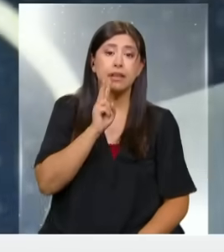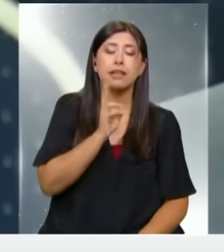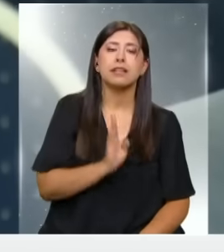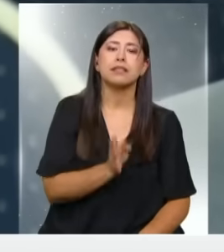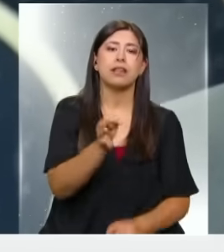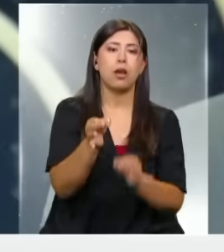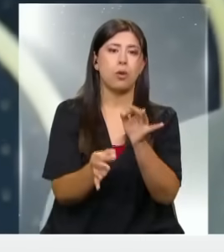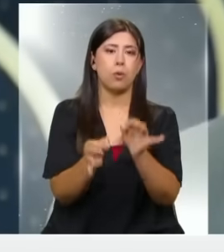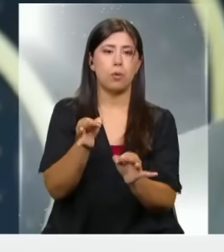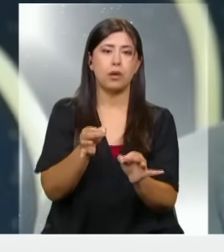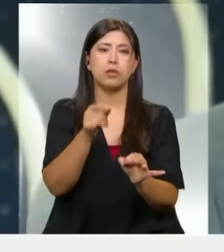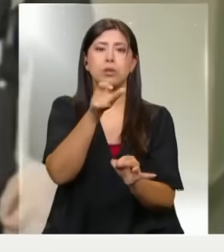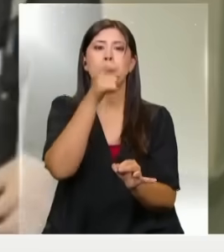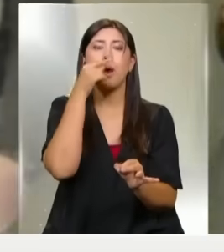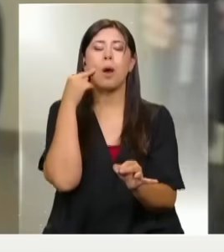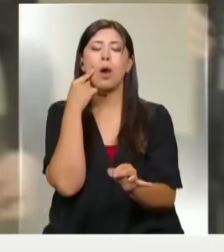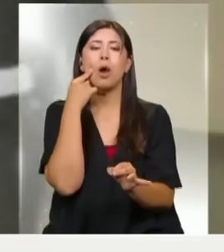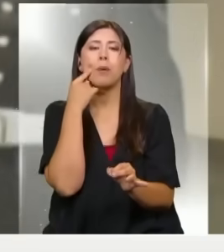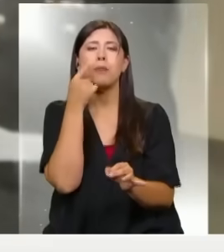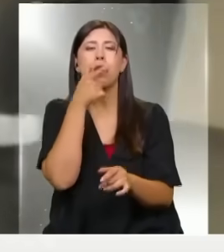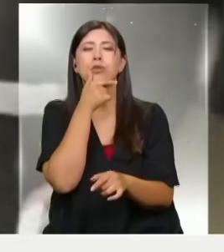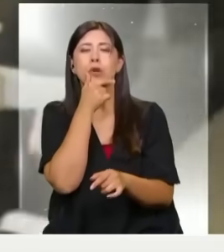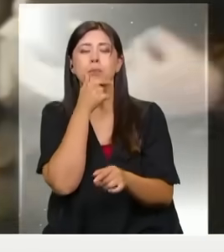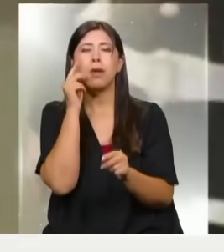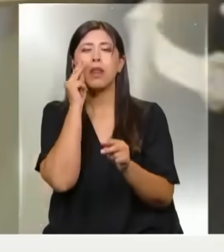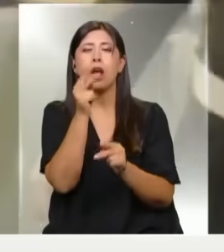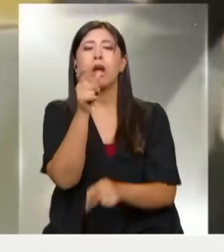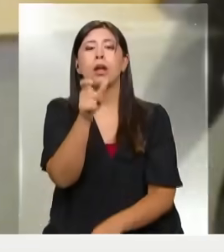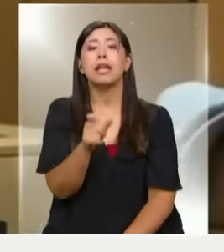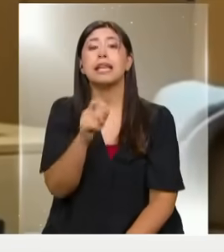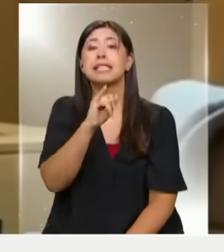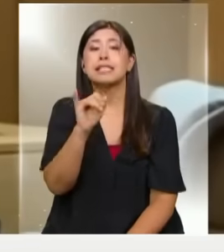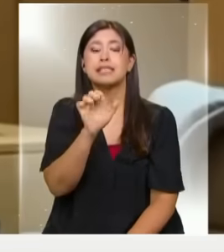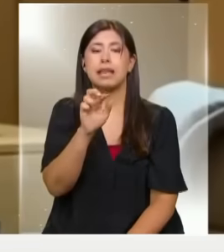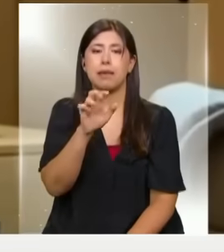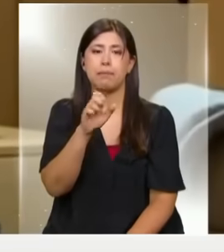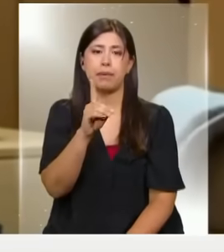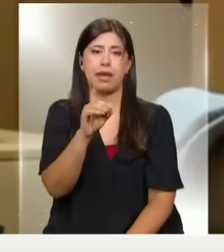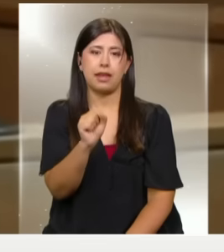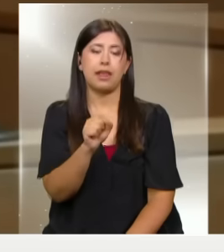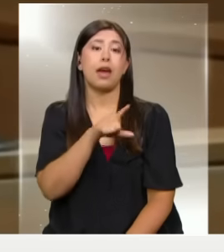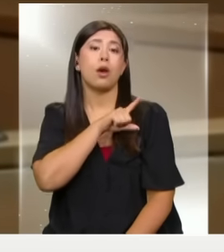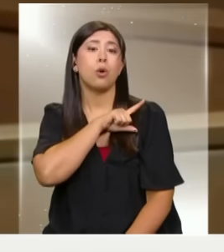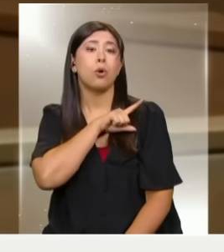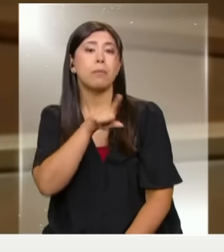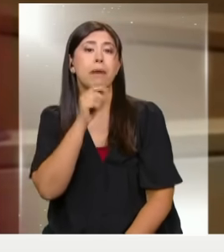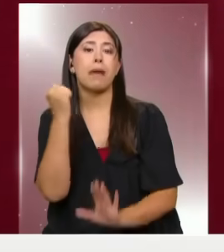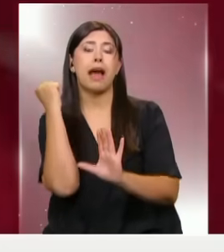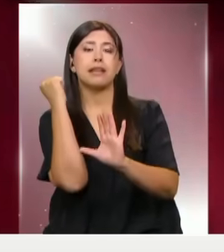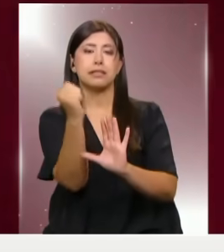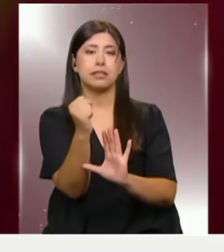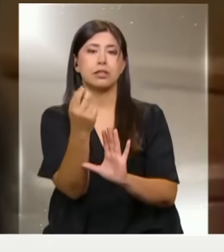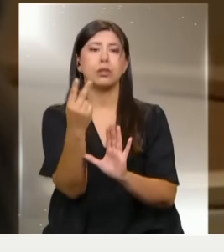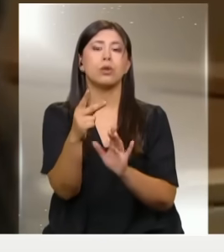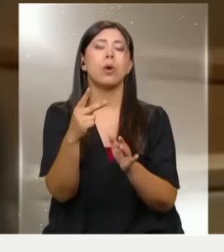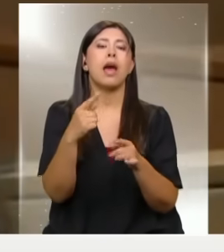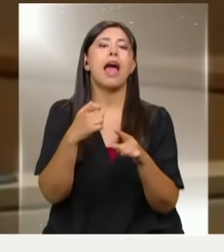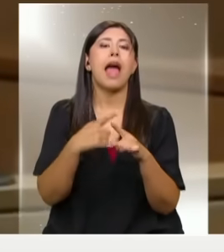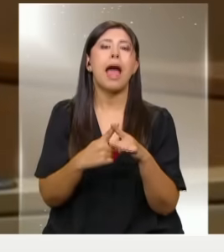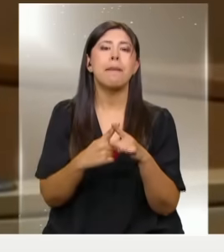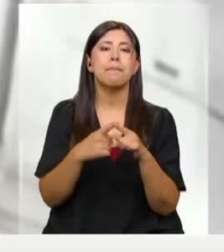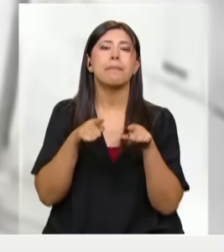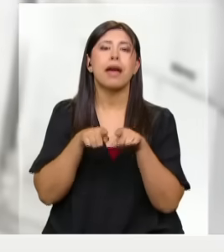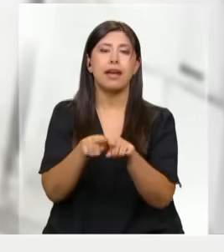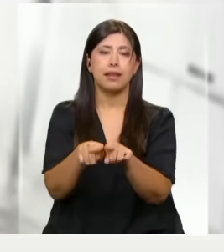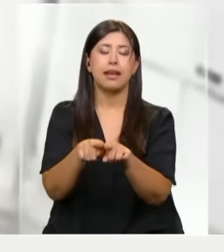principal sospechoso de la muerte de Narumi, Nicolás Cepeda, quien ya fue declarado culpable de asesinar a Narumi, su expareja. El